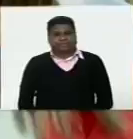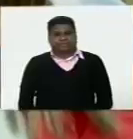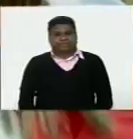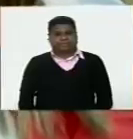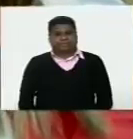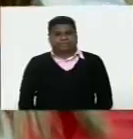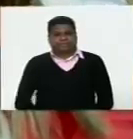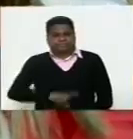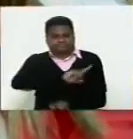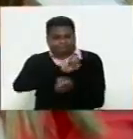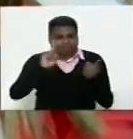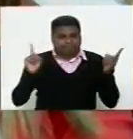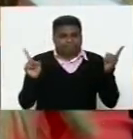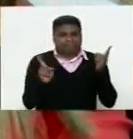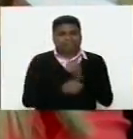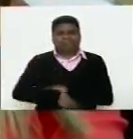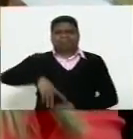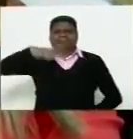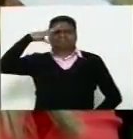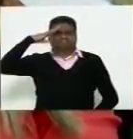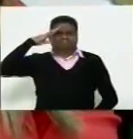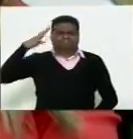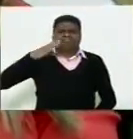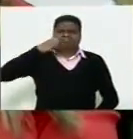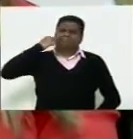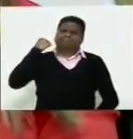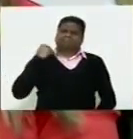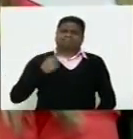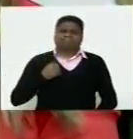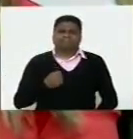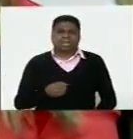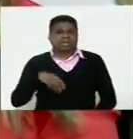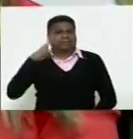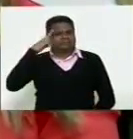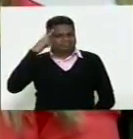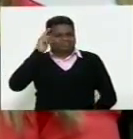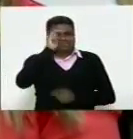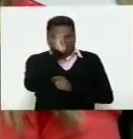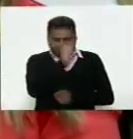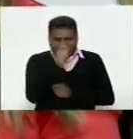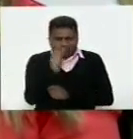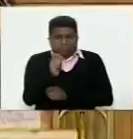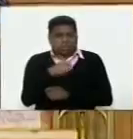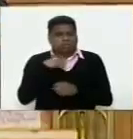nuestras mujeres en oficiales del Ejército Libertador y se reconoció su aporte.